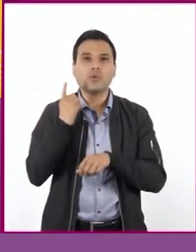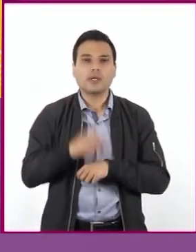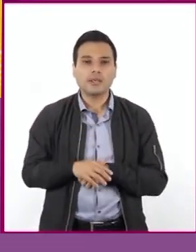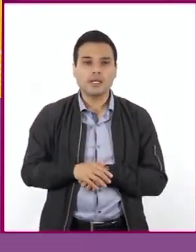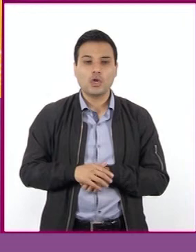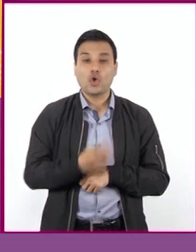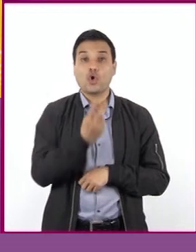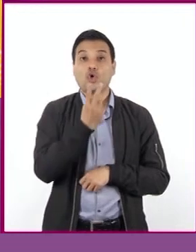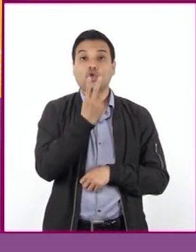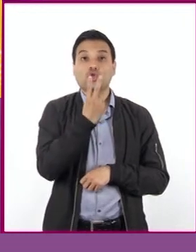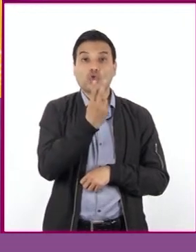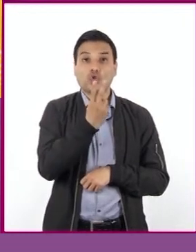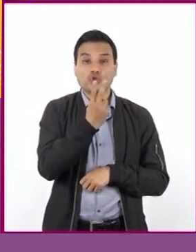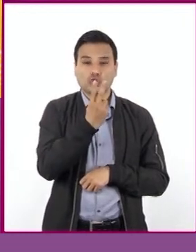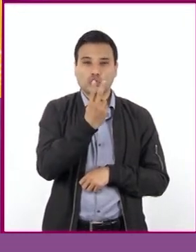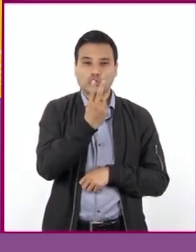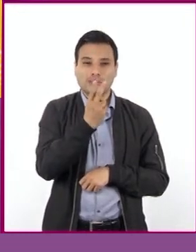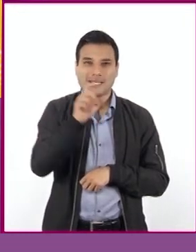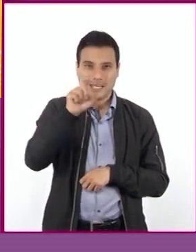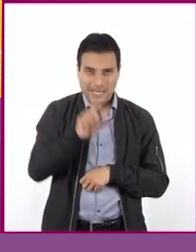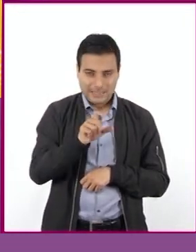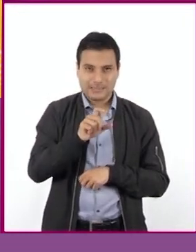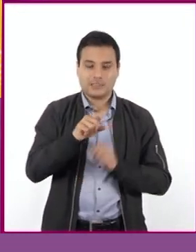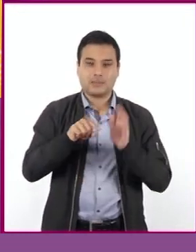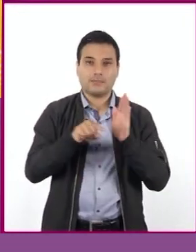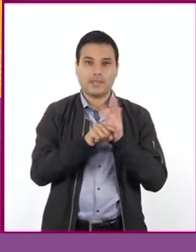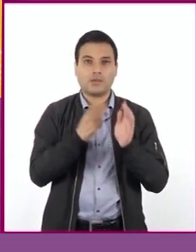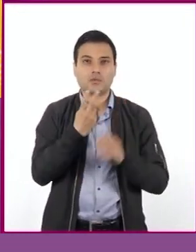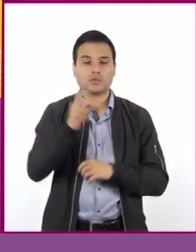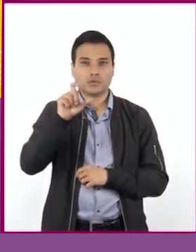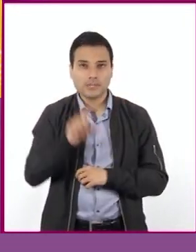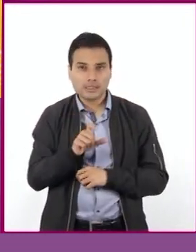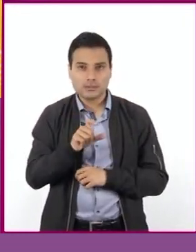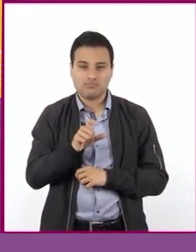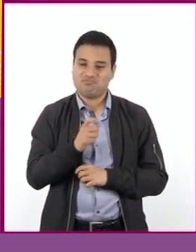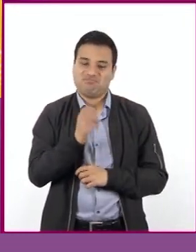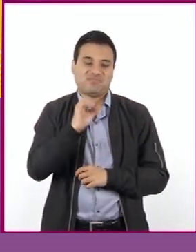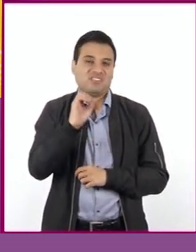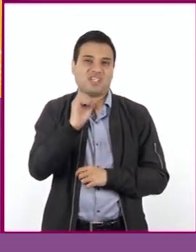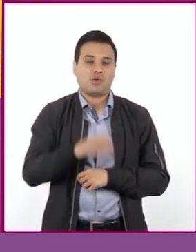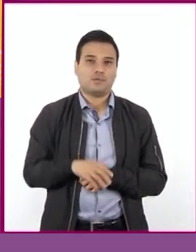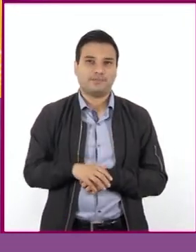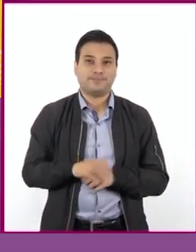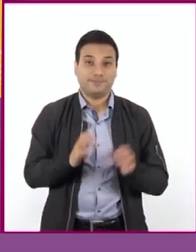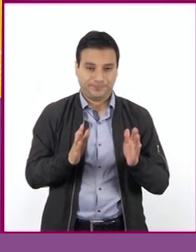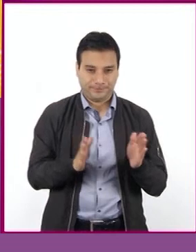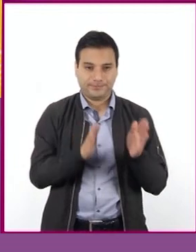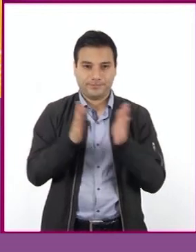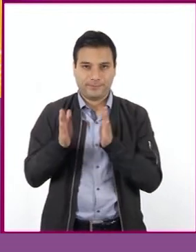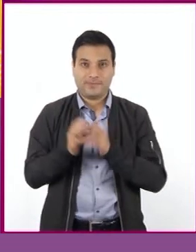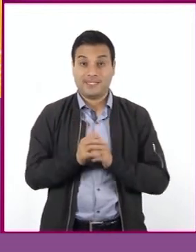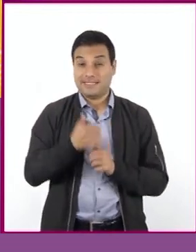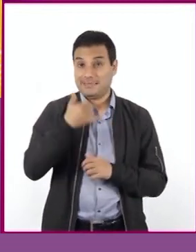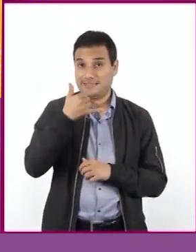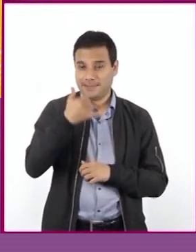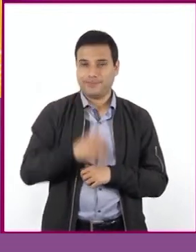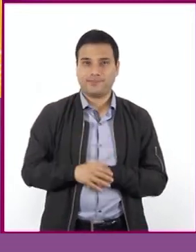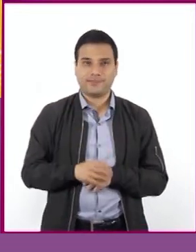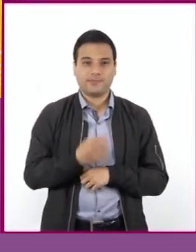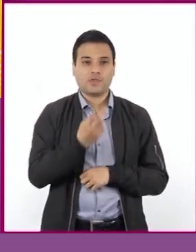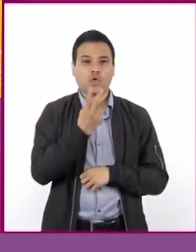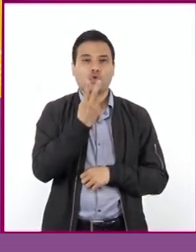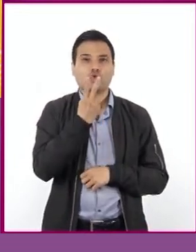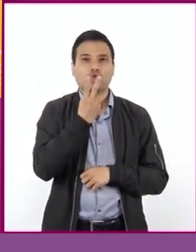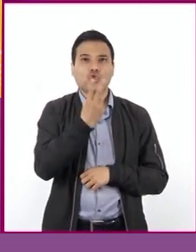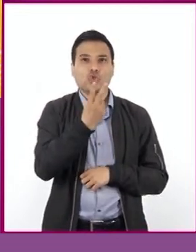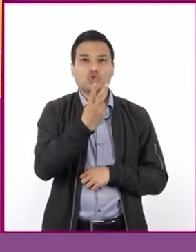2x es igual a 0. Restamos los términos semejantes con la incógnita y. 2y